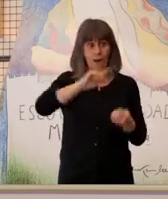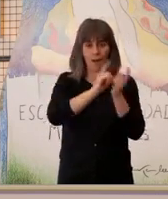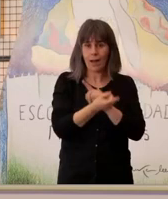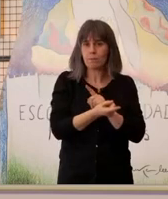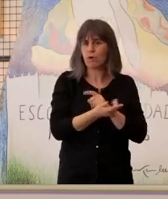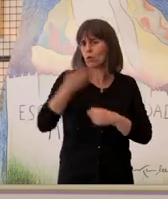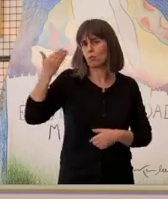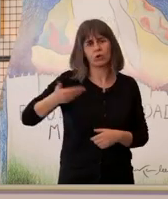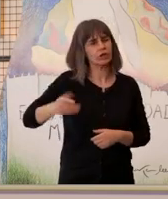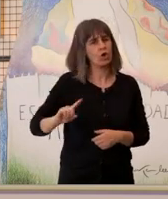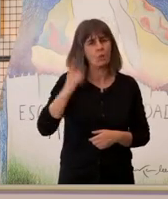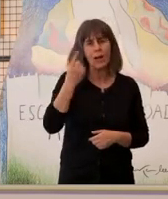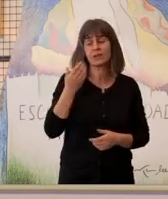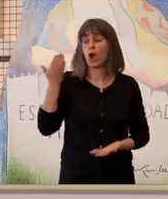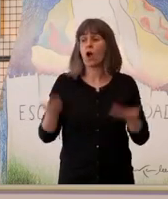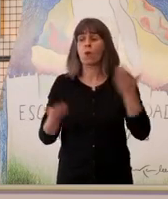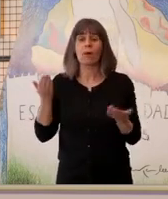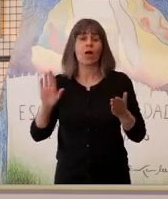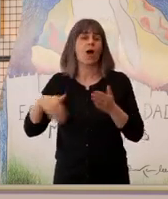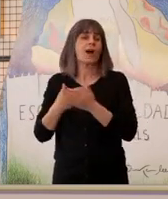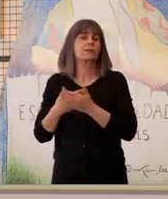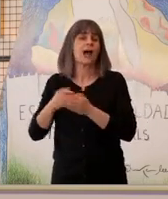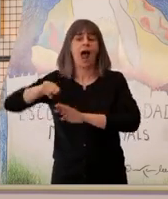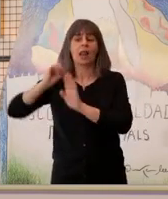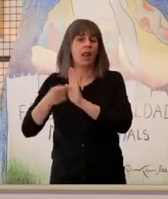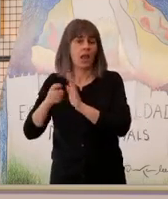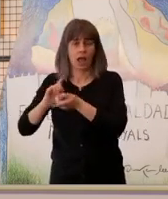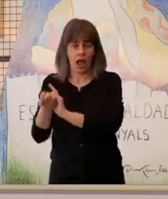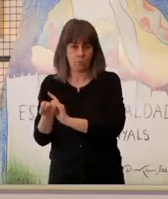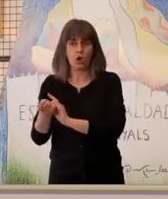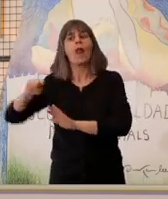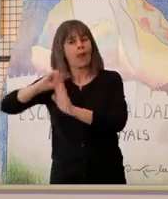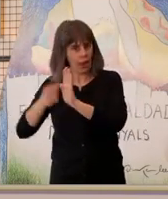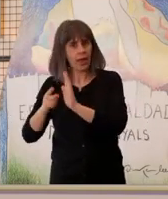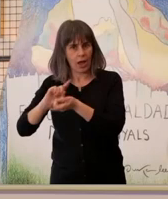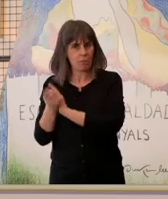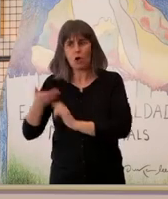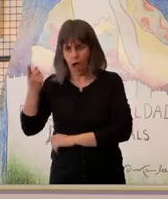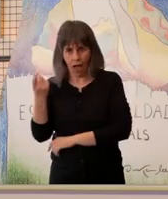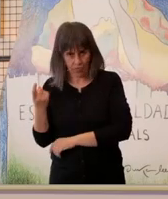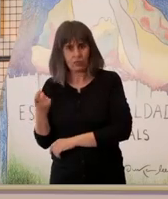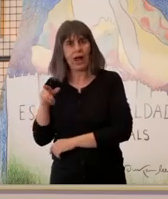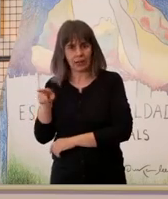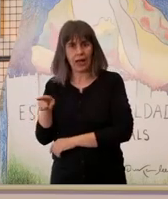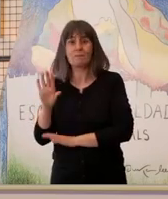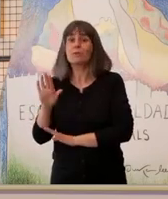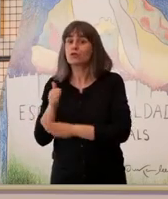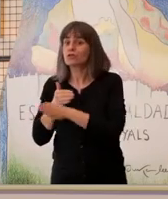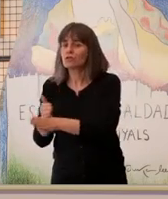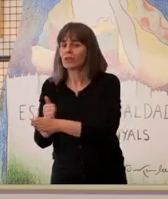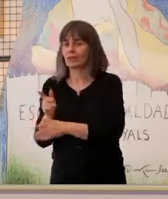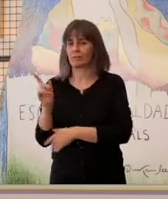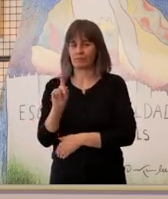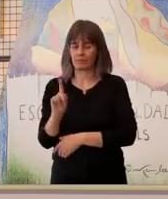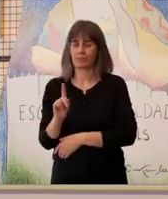mí es más importante incluso que el cambio en las leyes en las leyes Es indispensable ya os lo dije ayer pero no es suficiente Y